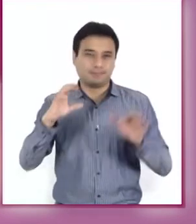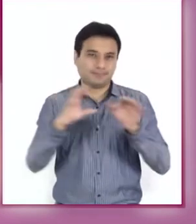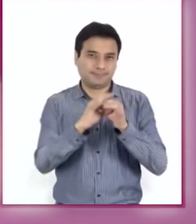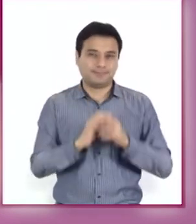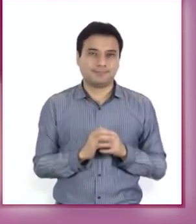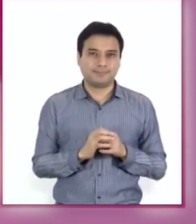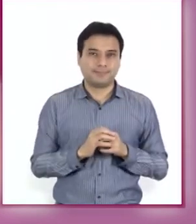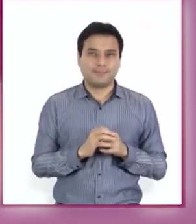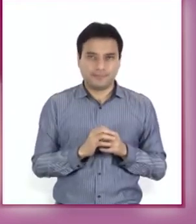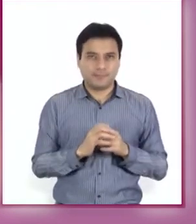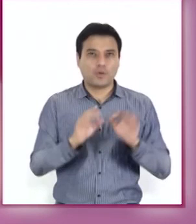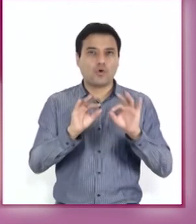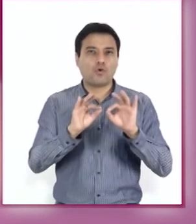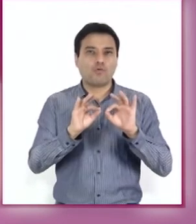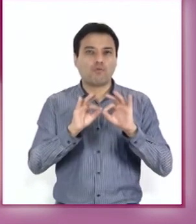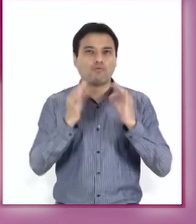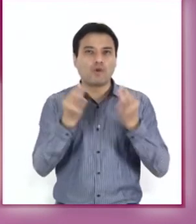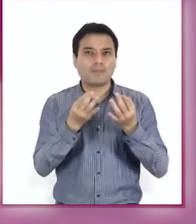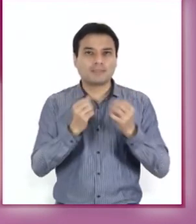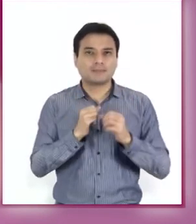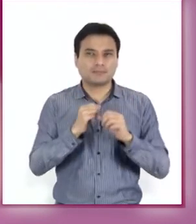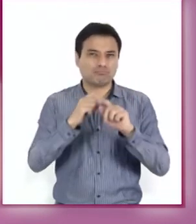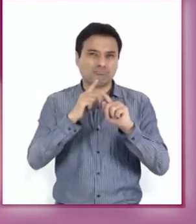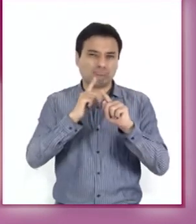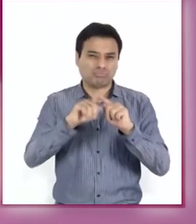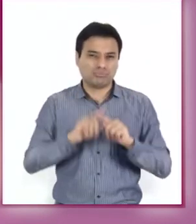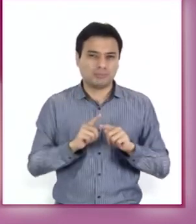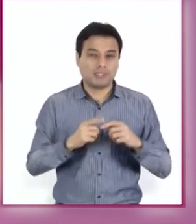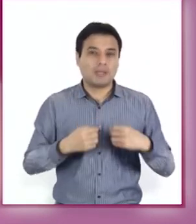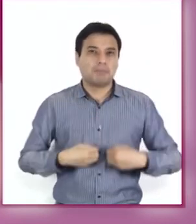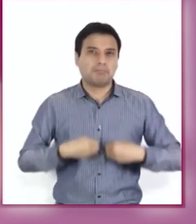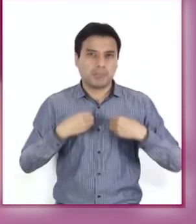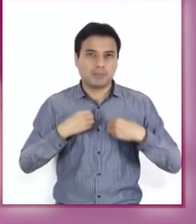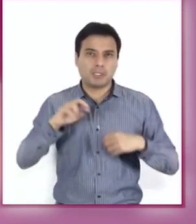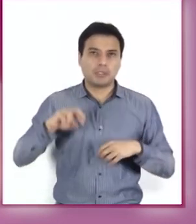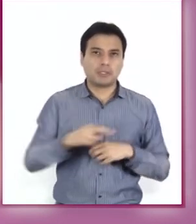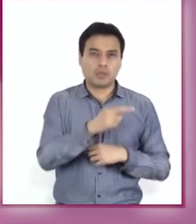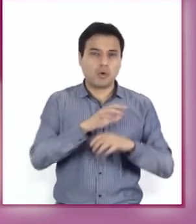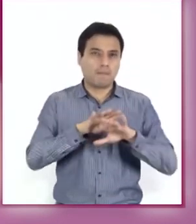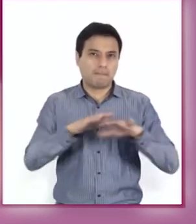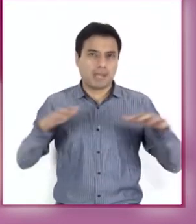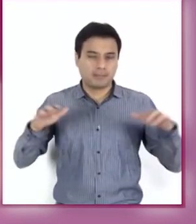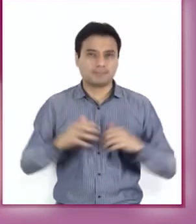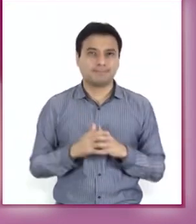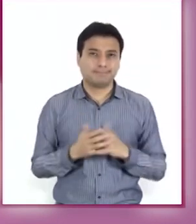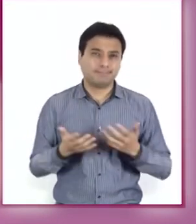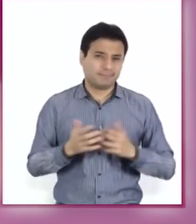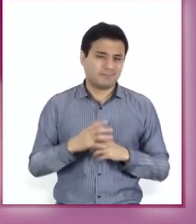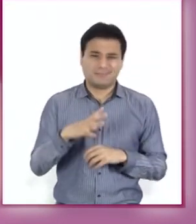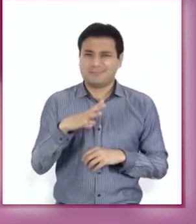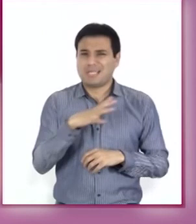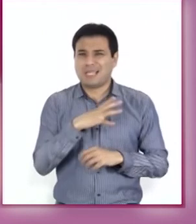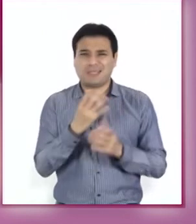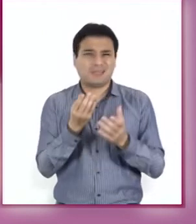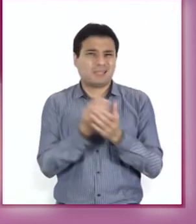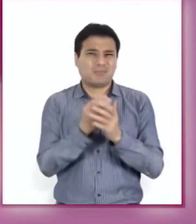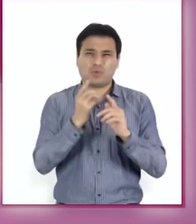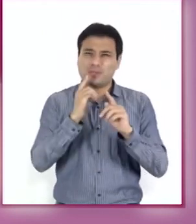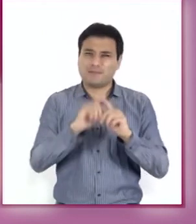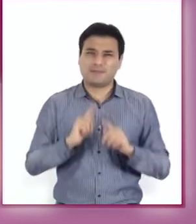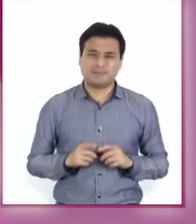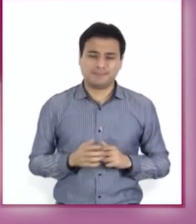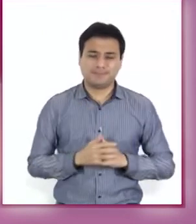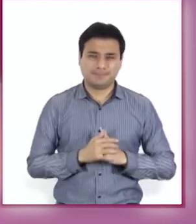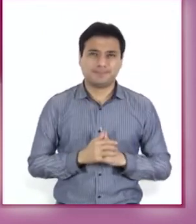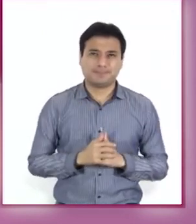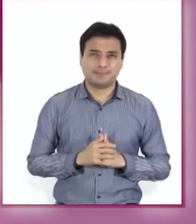las formas unicelulares que viven en las aguas dulces o saladas adoptan una variedad de